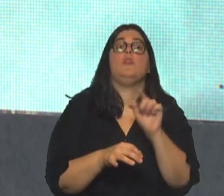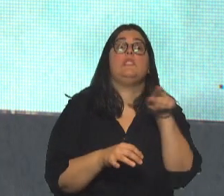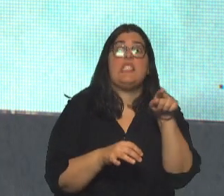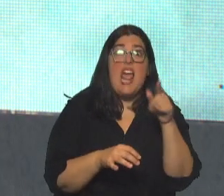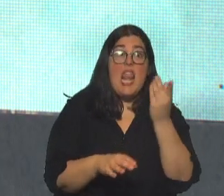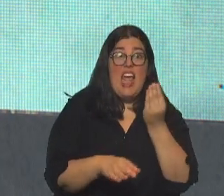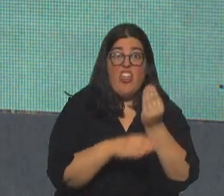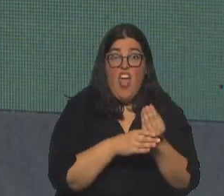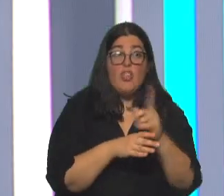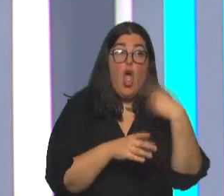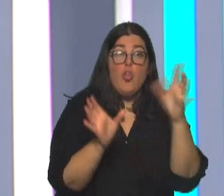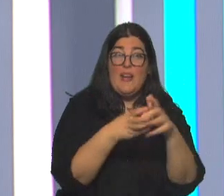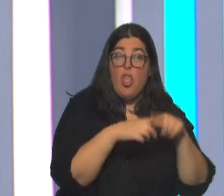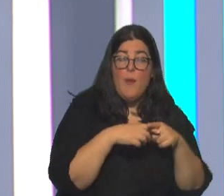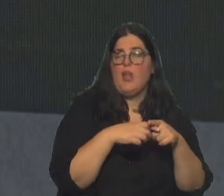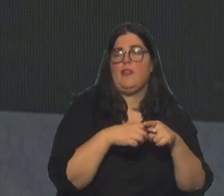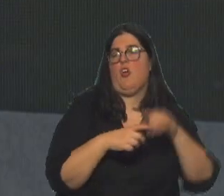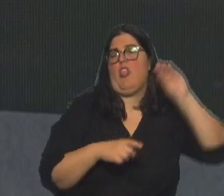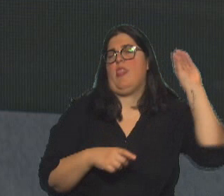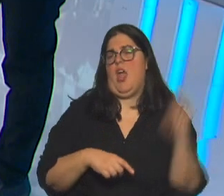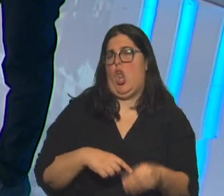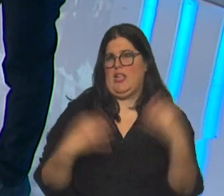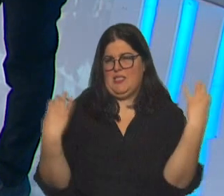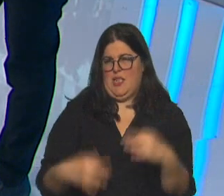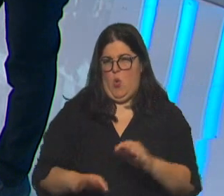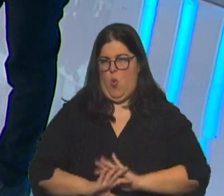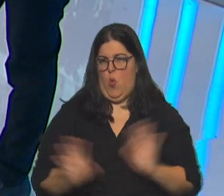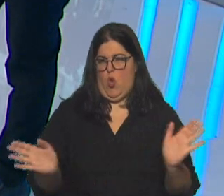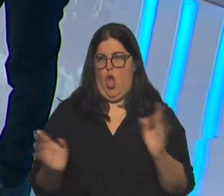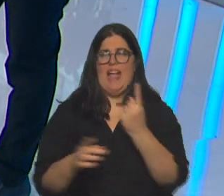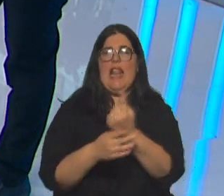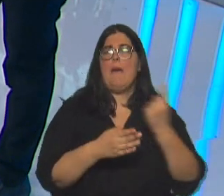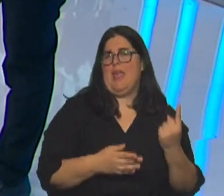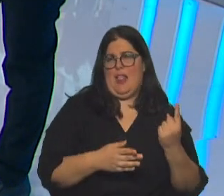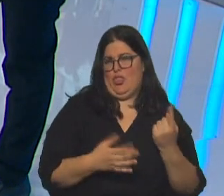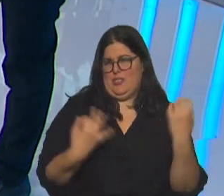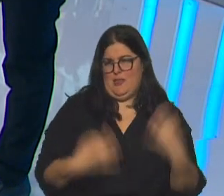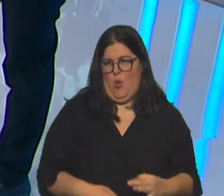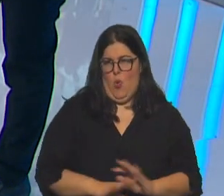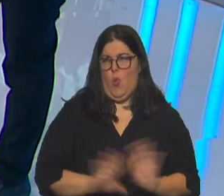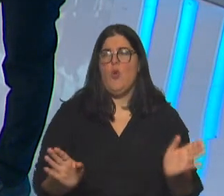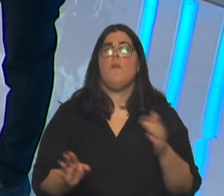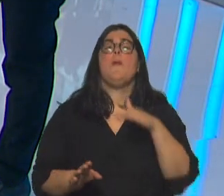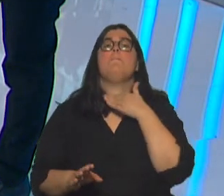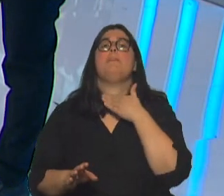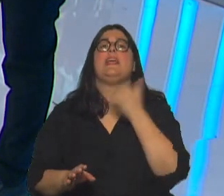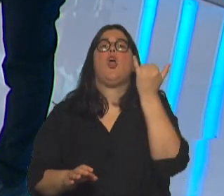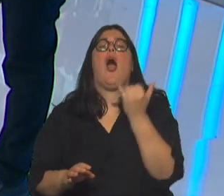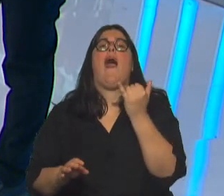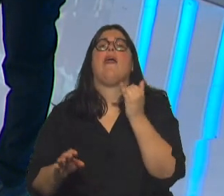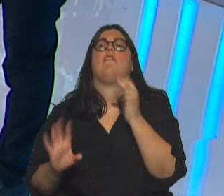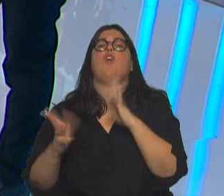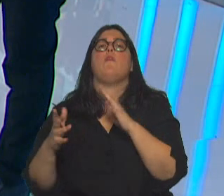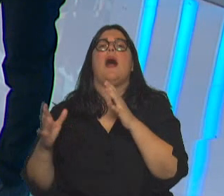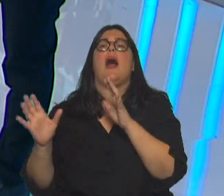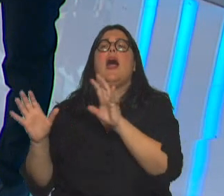derrota absoluta. Porque, y al aislamiento muy probablemente. O sea, lo que tiene México es una estructura de partidos muy consolidada. Digo,